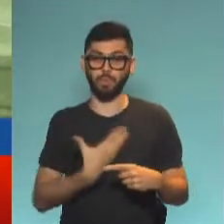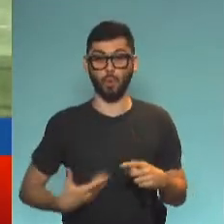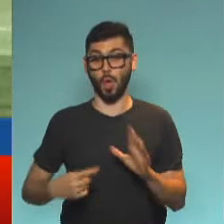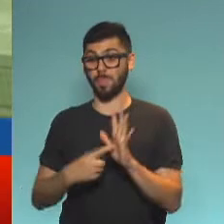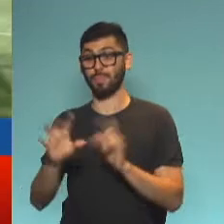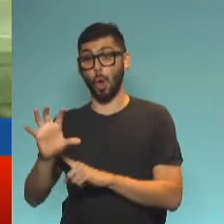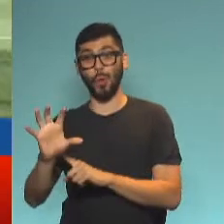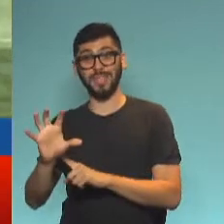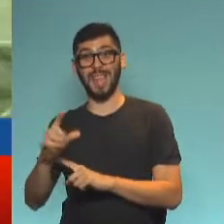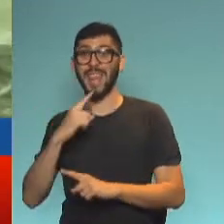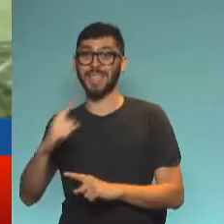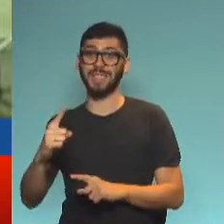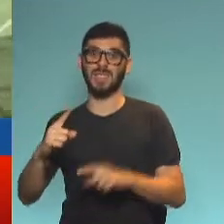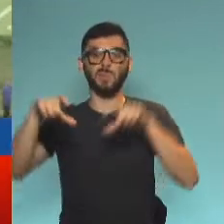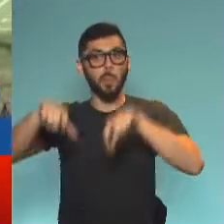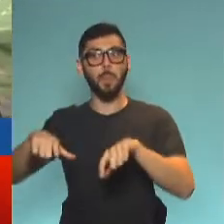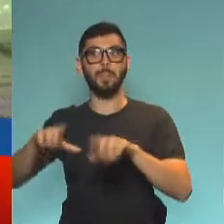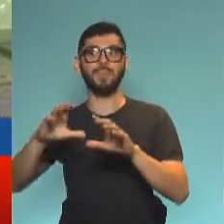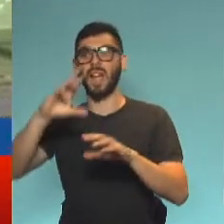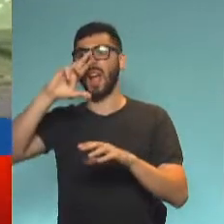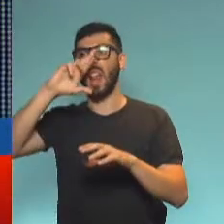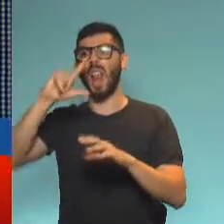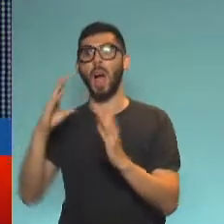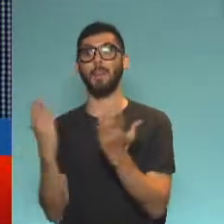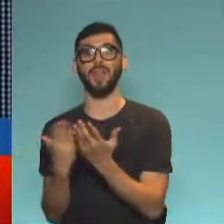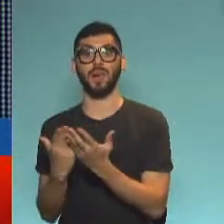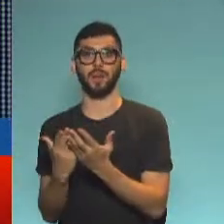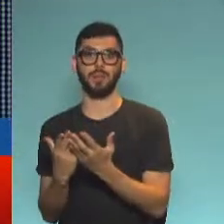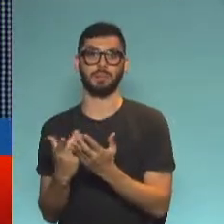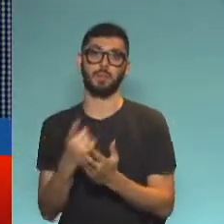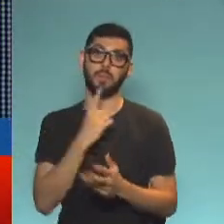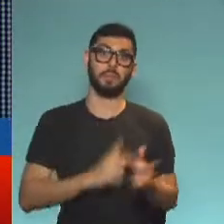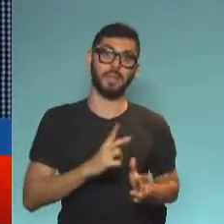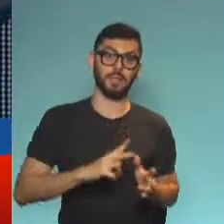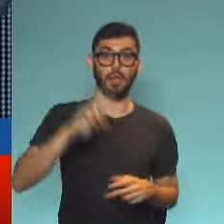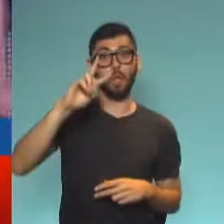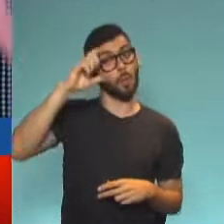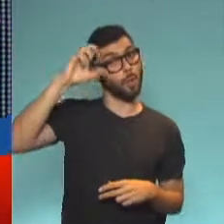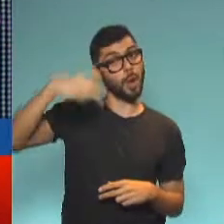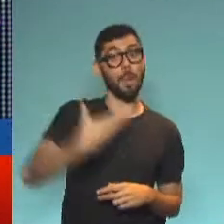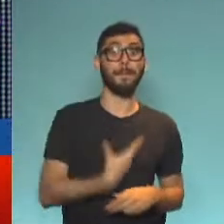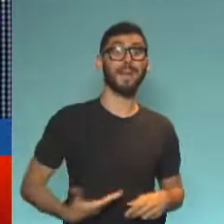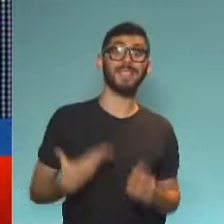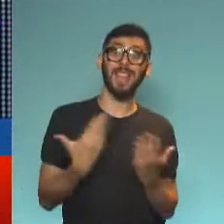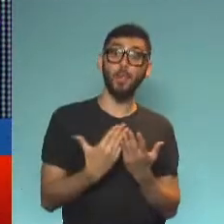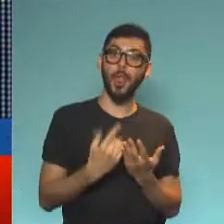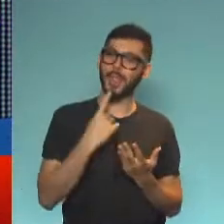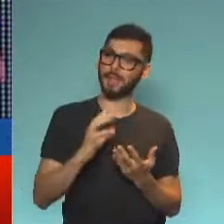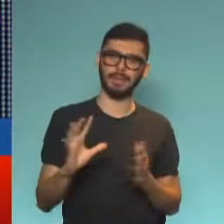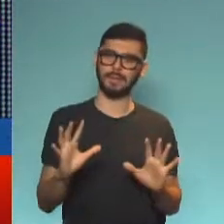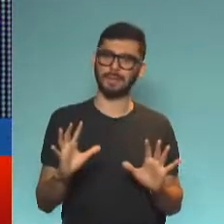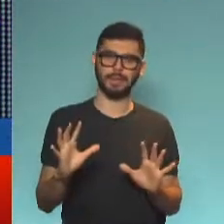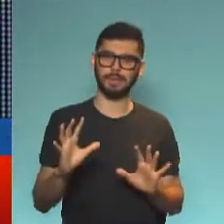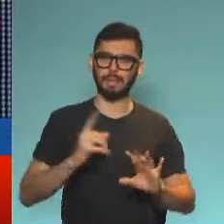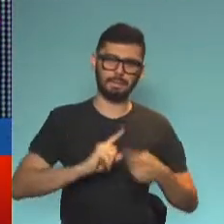Buenos Aires, quería que la sede sea el Estadio Único de La Plata. A la vez, por otro lado, me dicen Juan Sebastián Verón, presidente de Estudiantes, estaba organizando